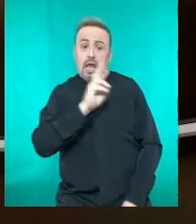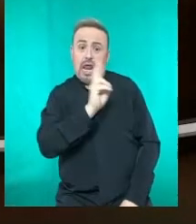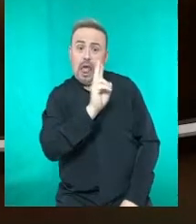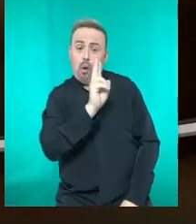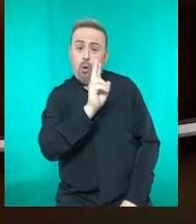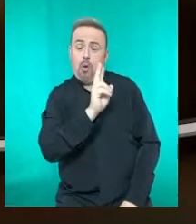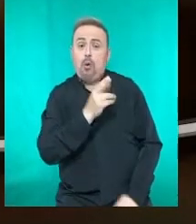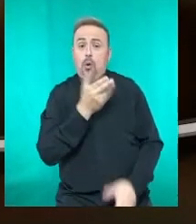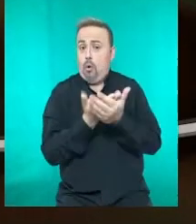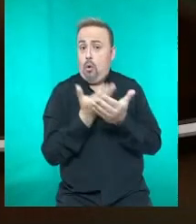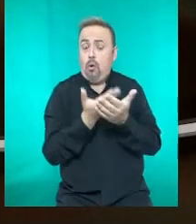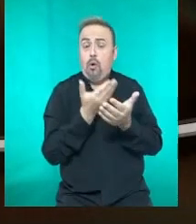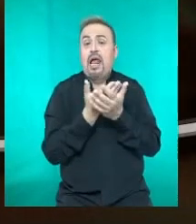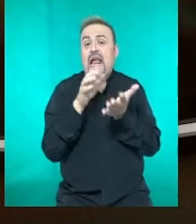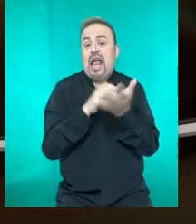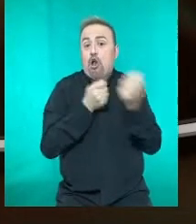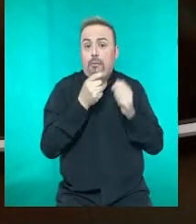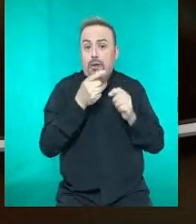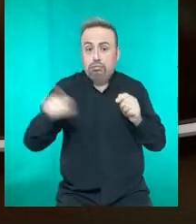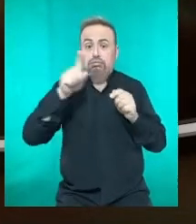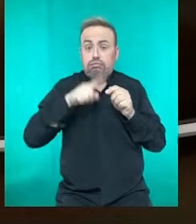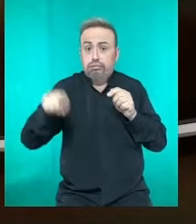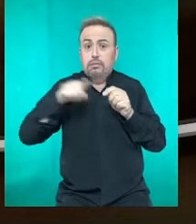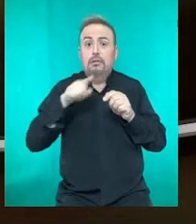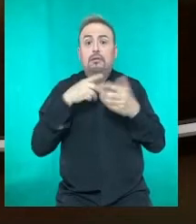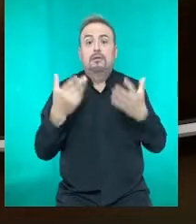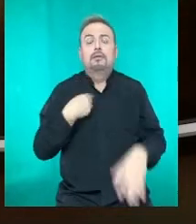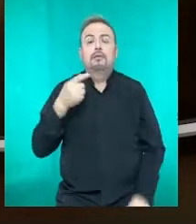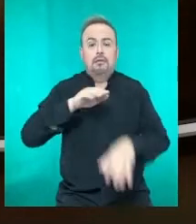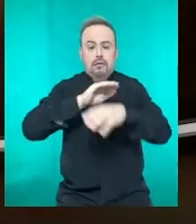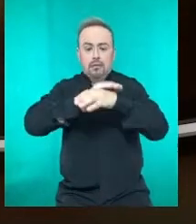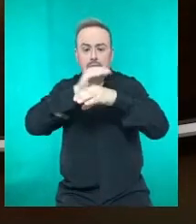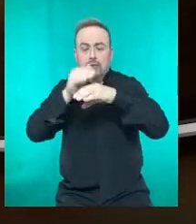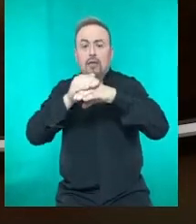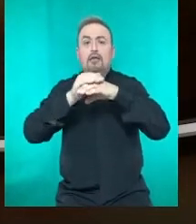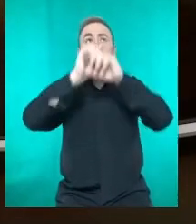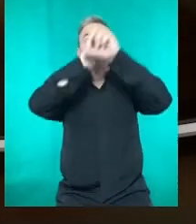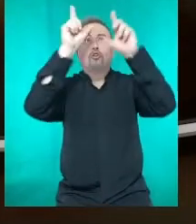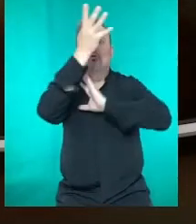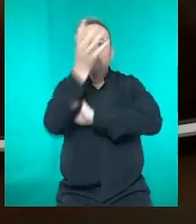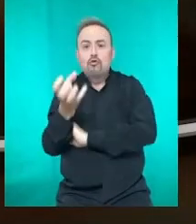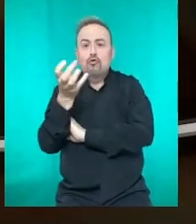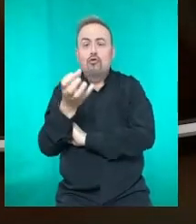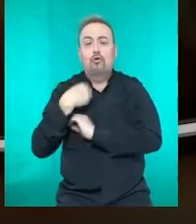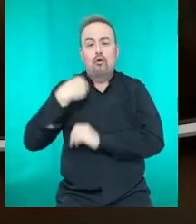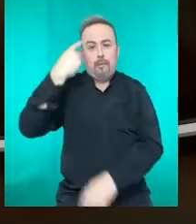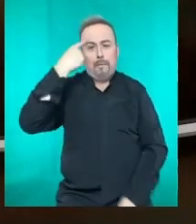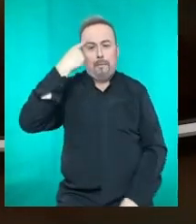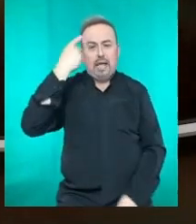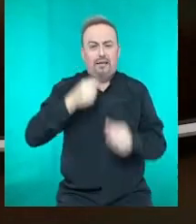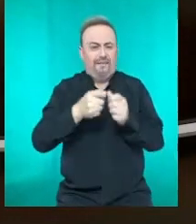economía circular y en construcción sustentable. Si pensamos en teja fotovoltaica, uno siempre piensa en los típicos paneles solares